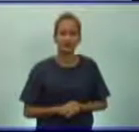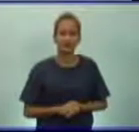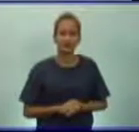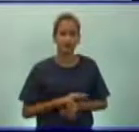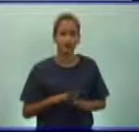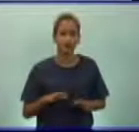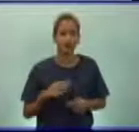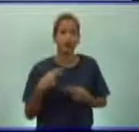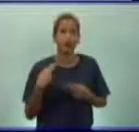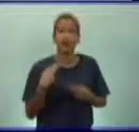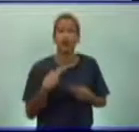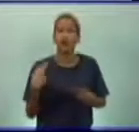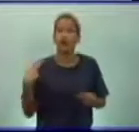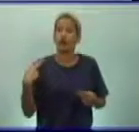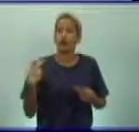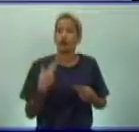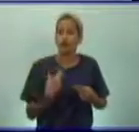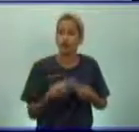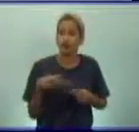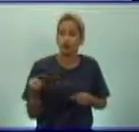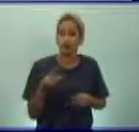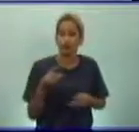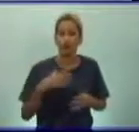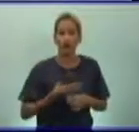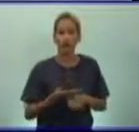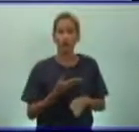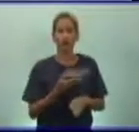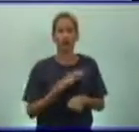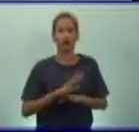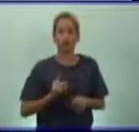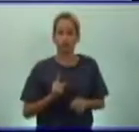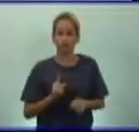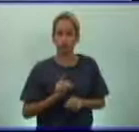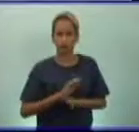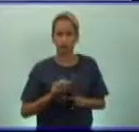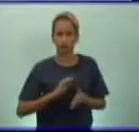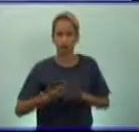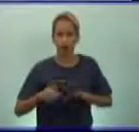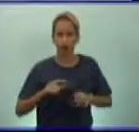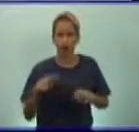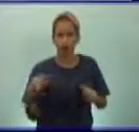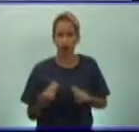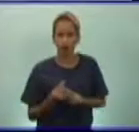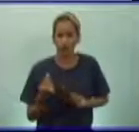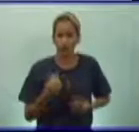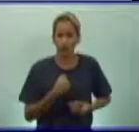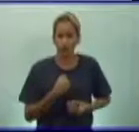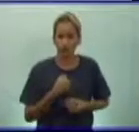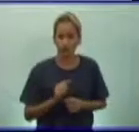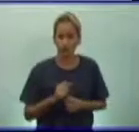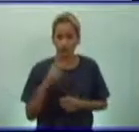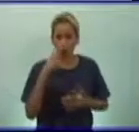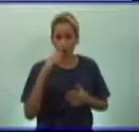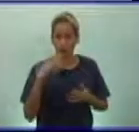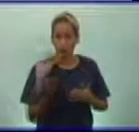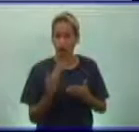Confío en que ninguno se quedó detrás. ¿Ya? Comprueben si lo hicieron